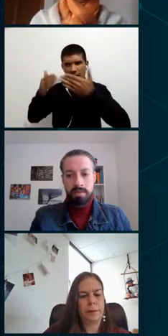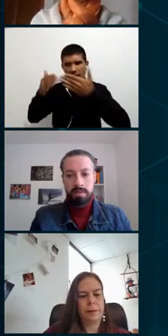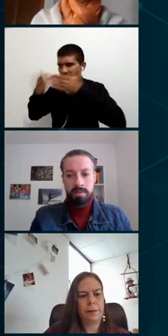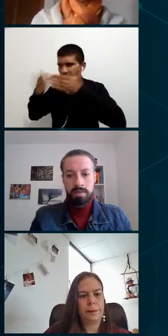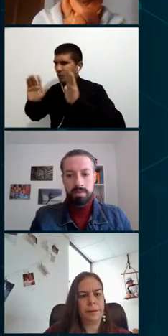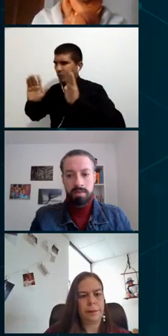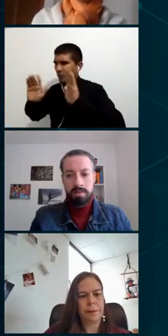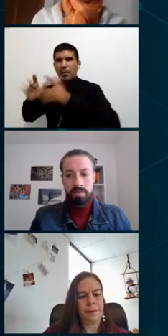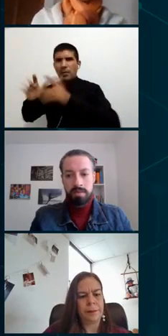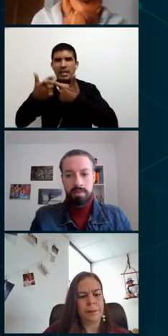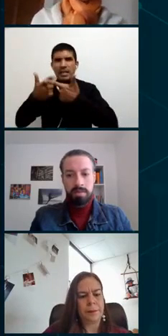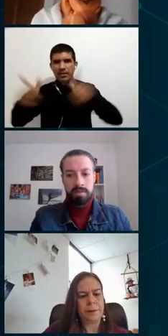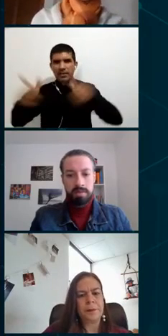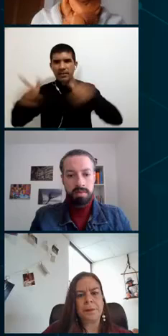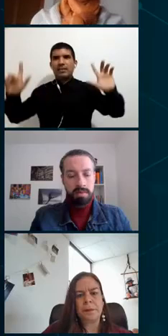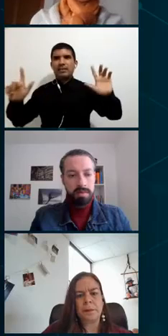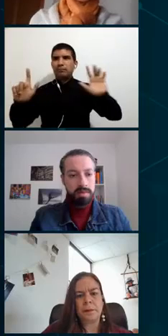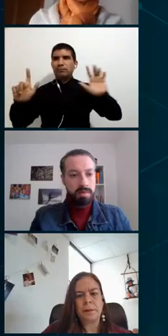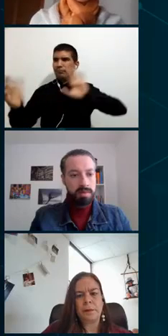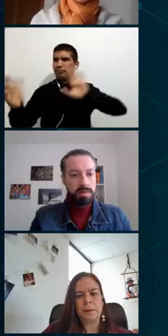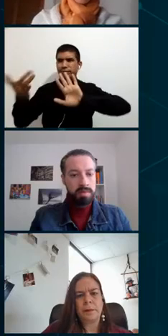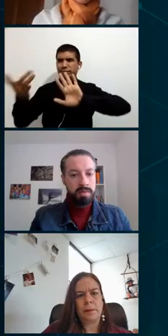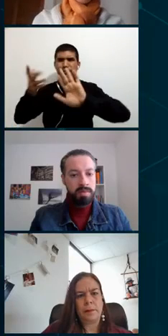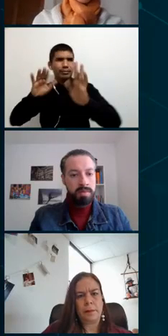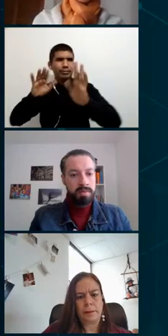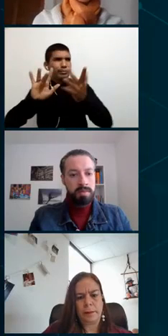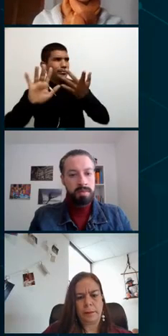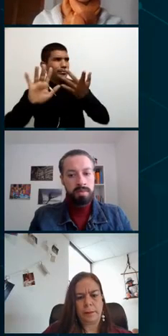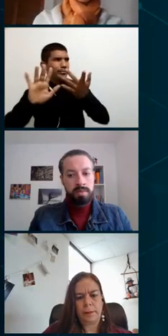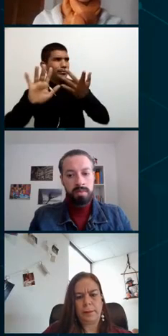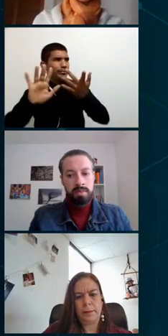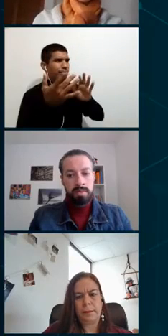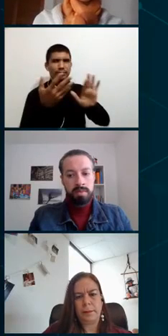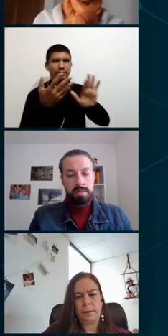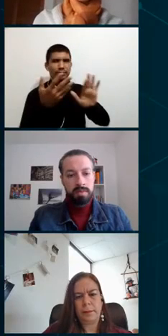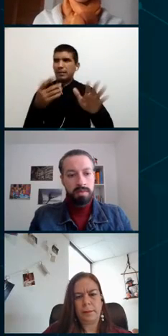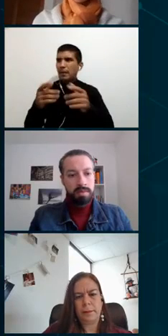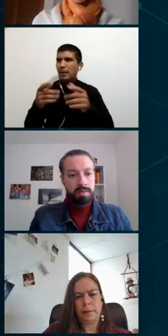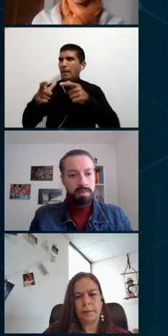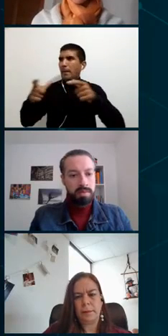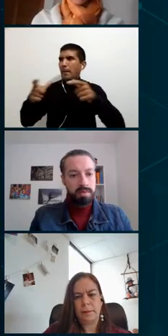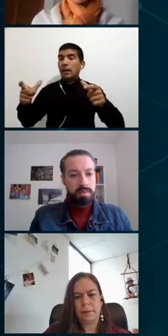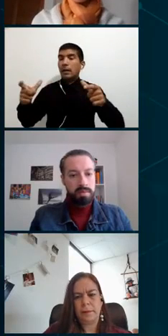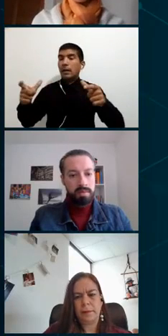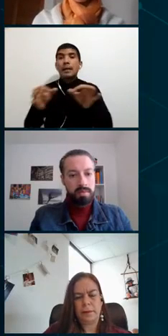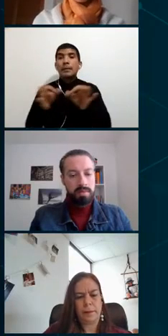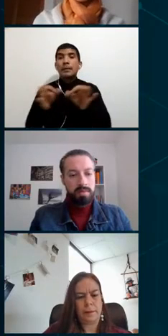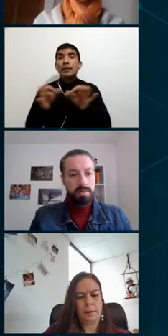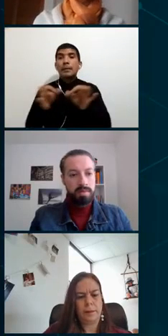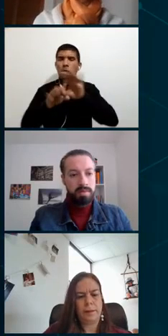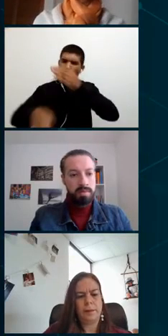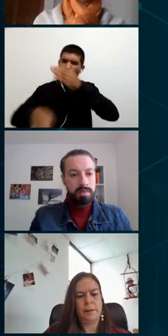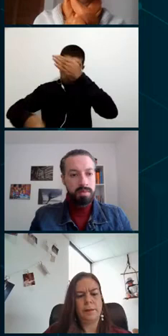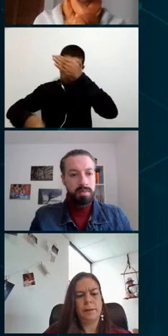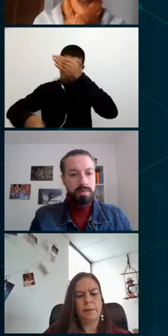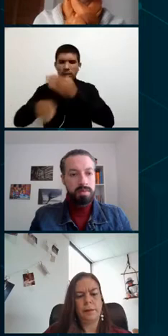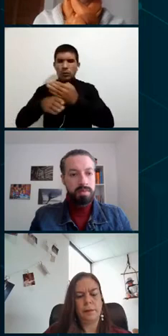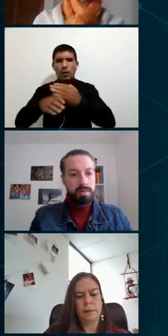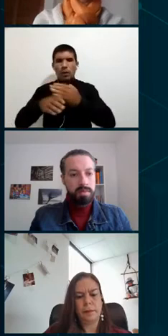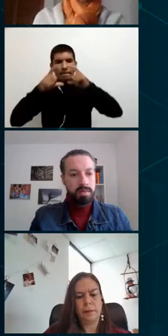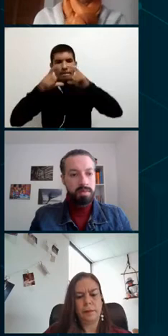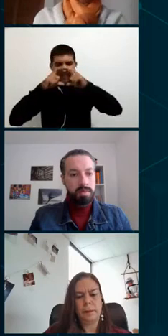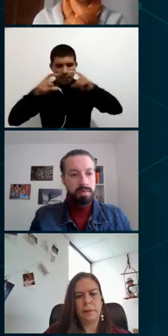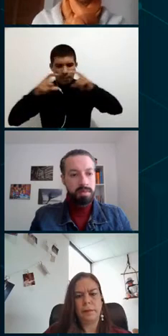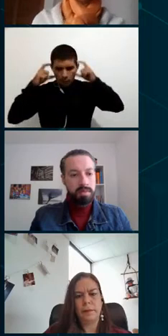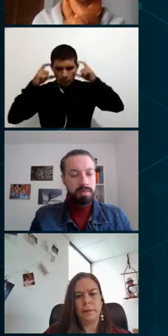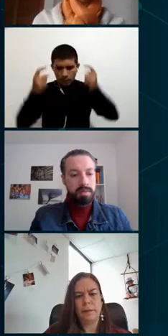públicos incluso. Y es importante continuar con los protocolos de bioseguridad y el distanciamiento social para prevenir básicamente